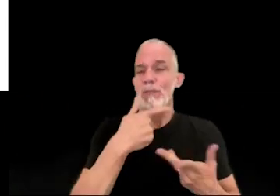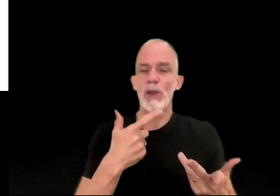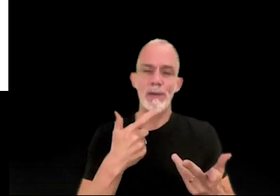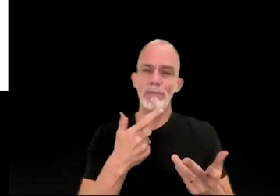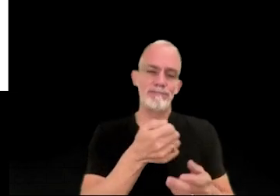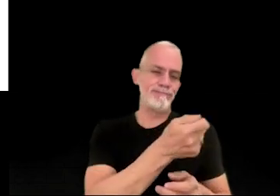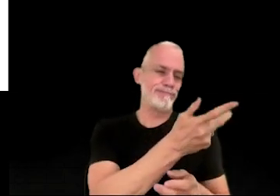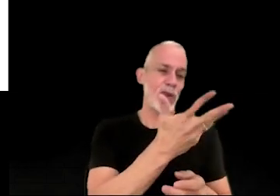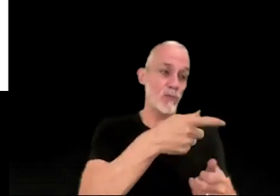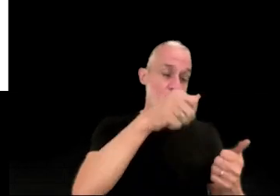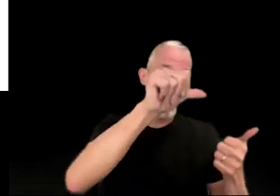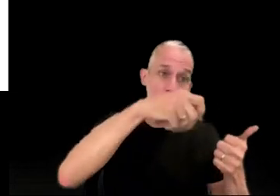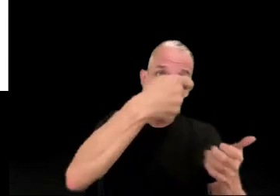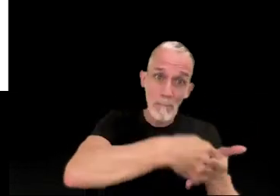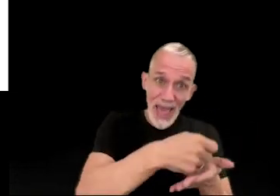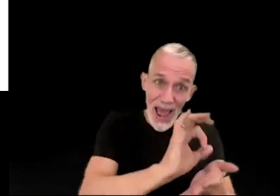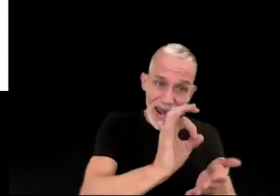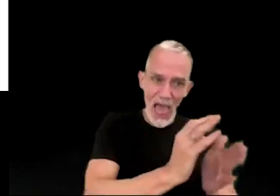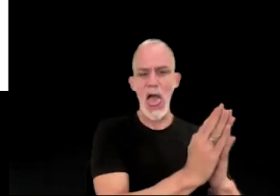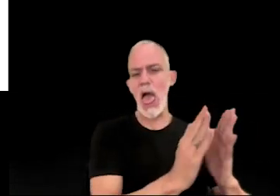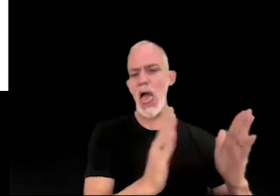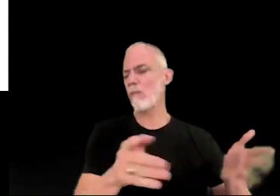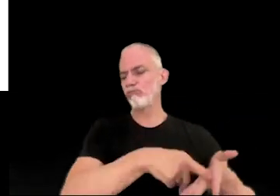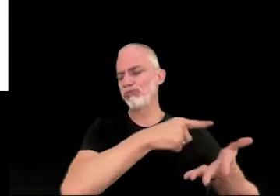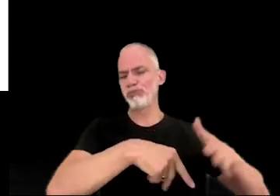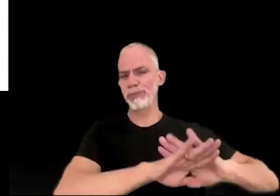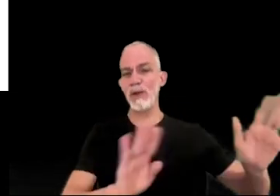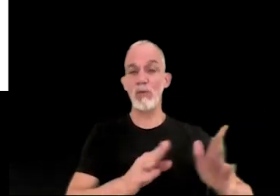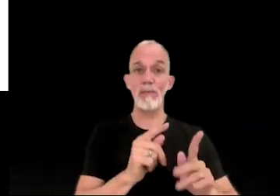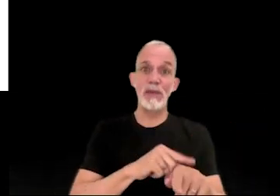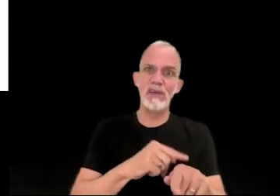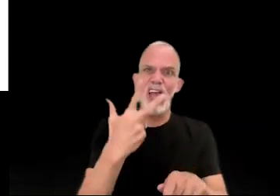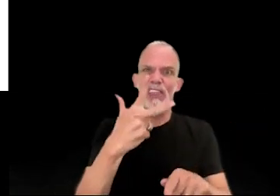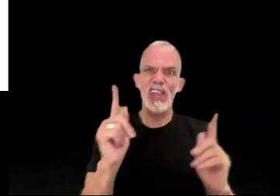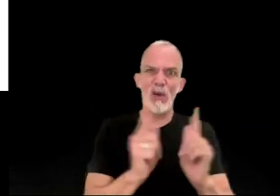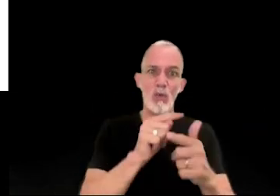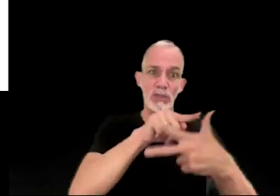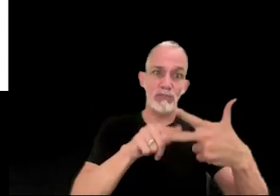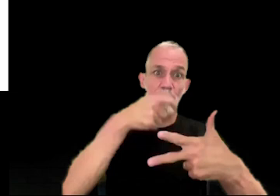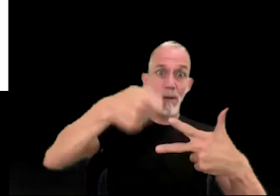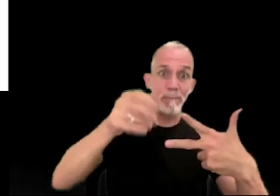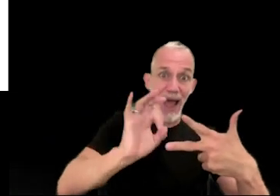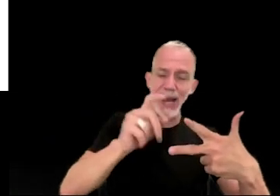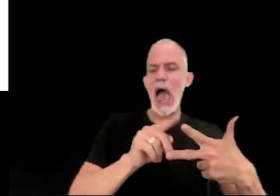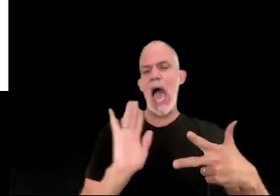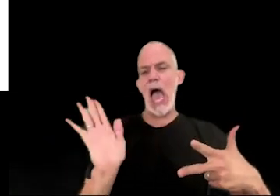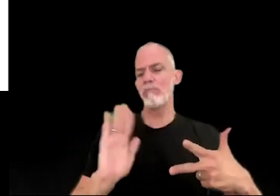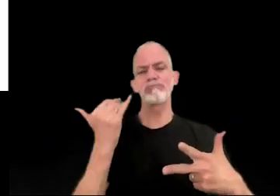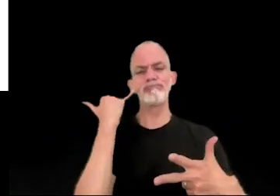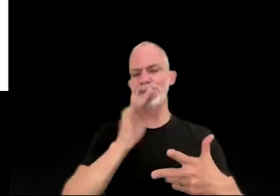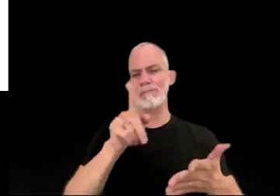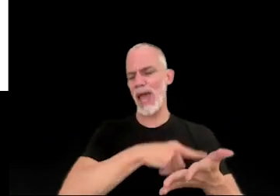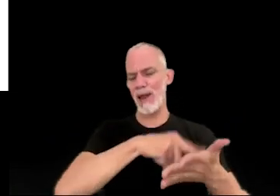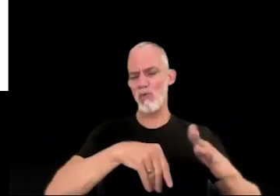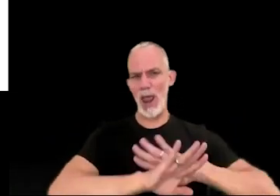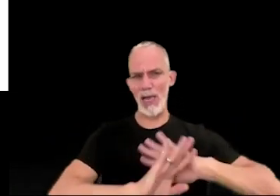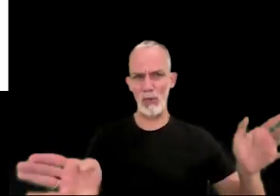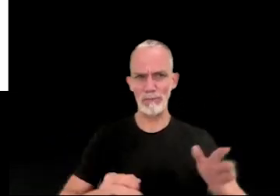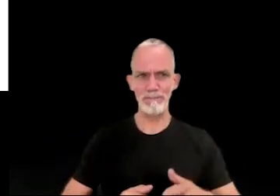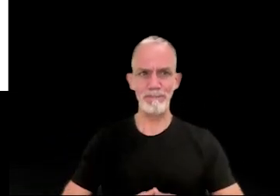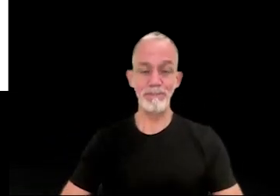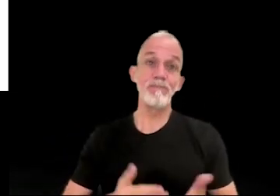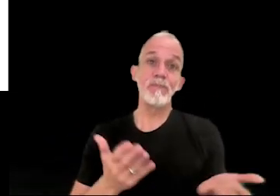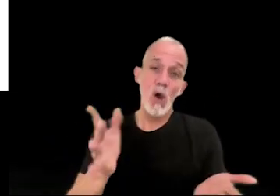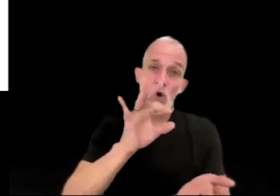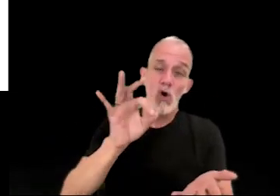cuotas. Si tengo un plan de los más cortos, de 3 cuotas, será una cuota o a los 60 días que quedó impaga la última cuota, o que se devengó